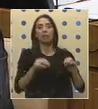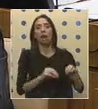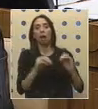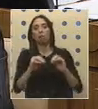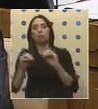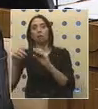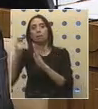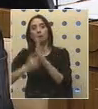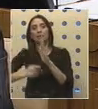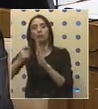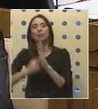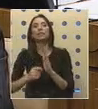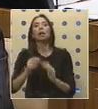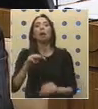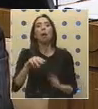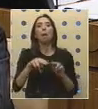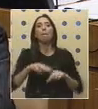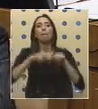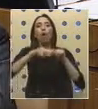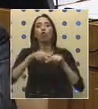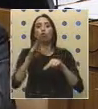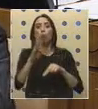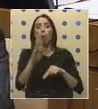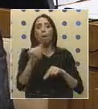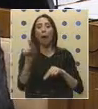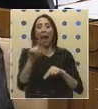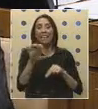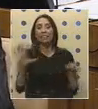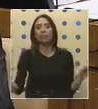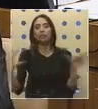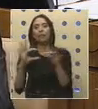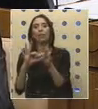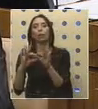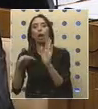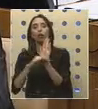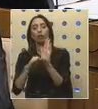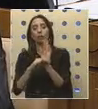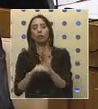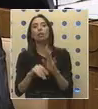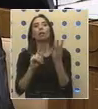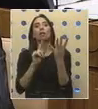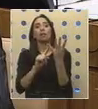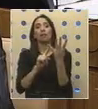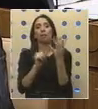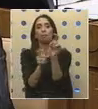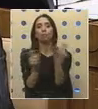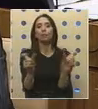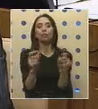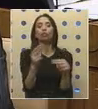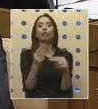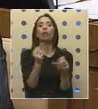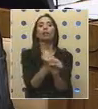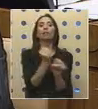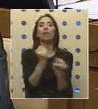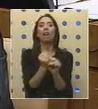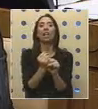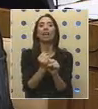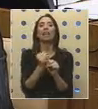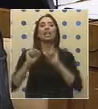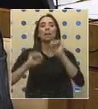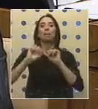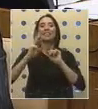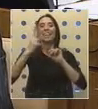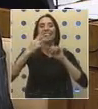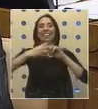base normalmente está vinculado con el mínimo. Y tiene que ver con los trabajadores tercerizados o la subcontratación, que es una